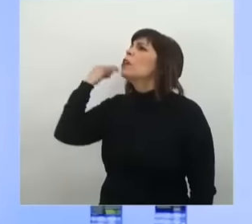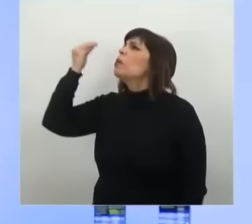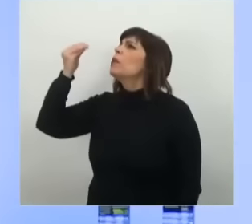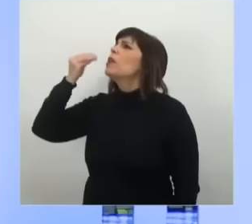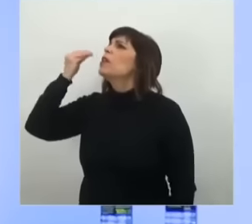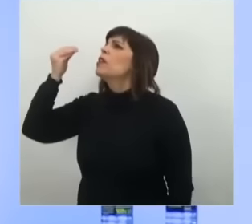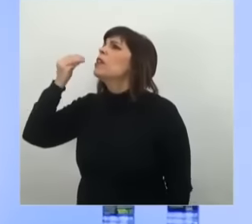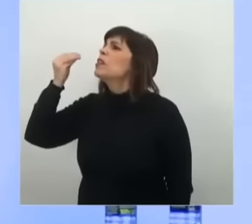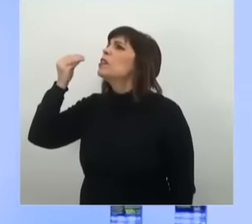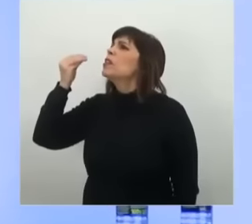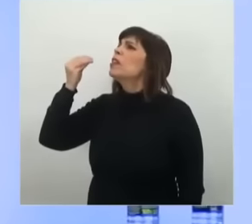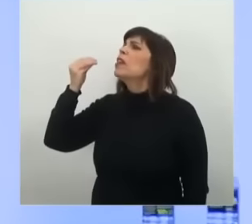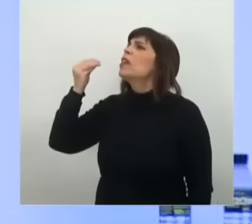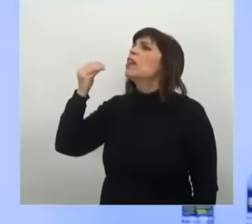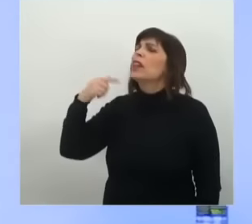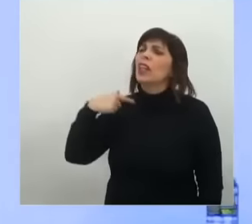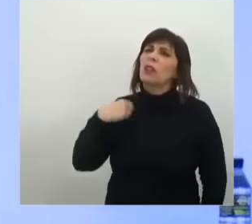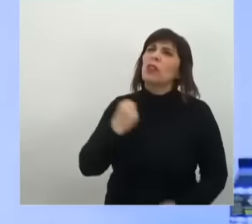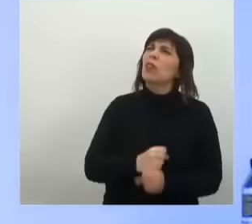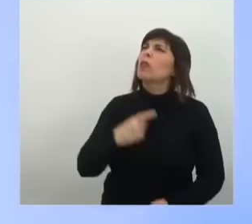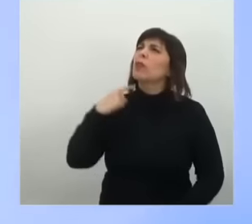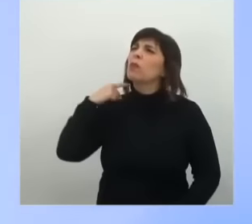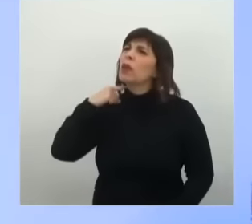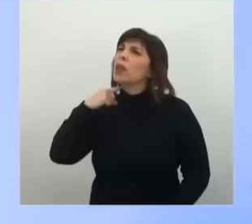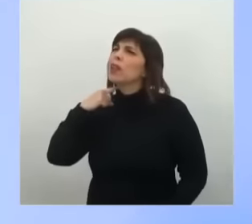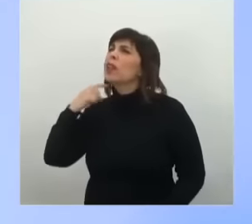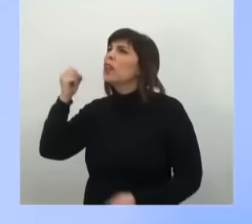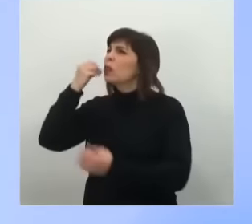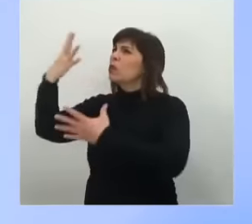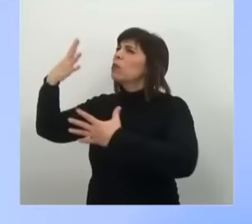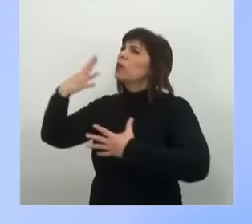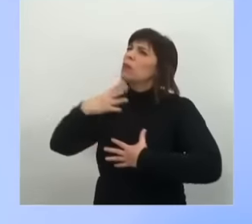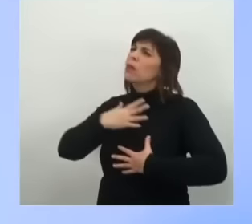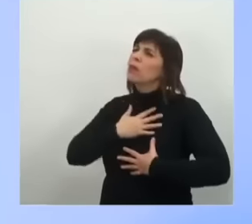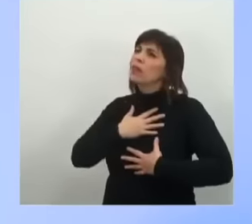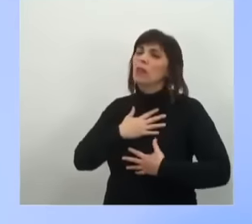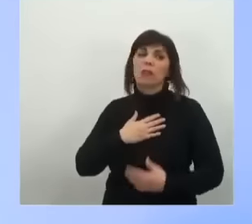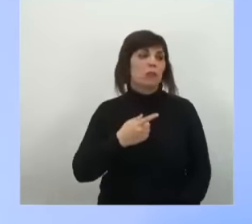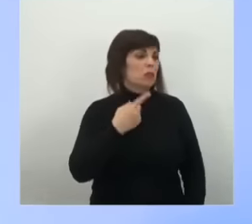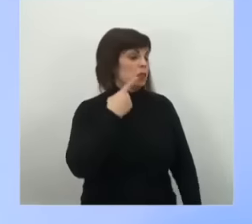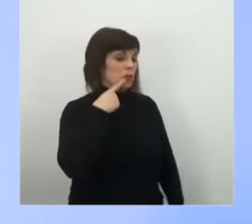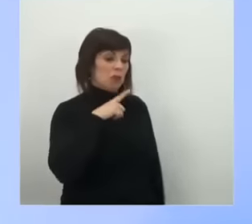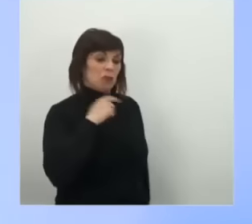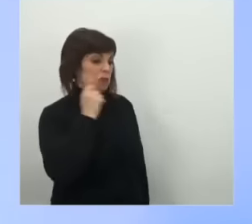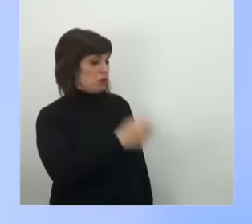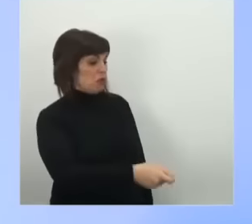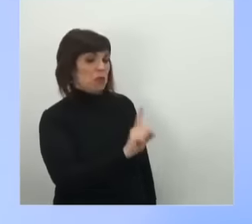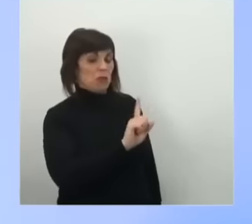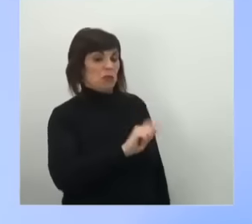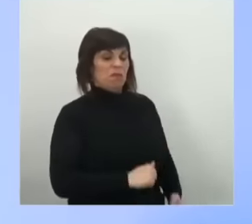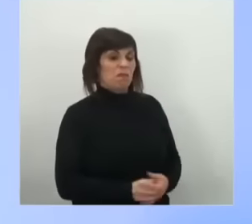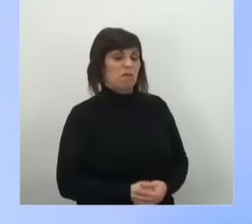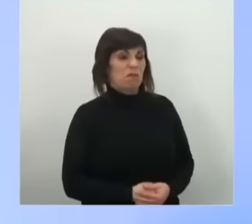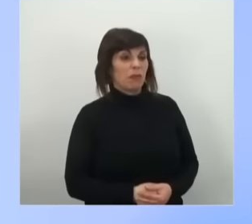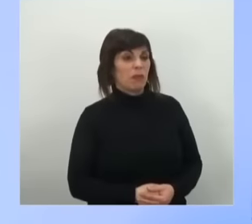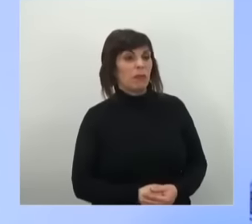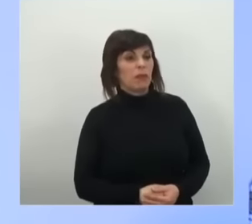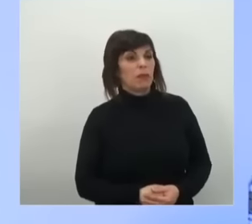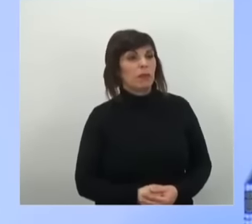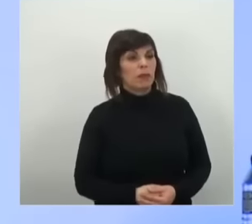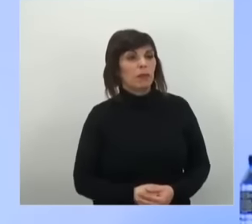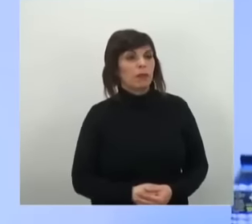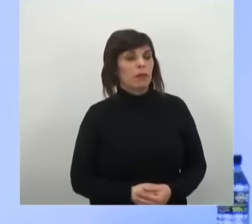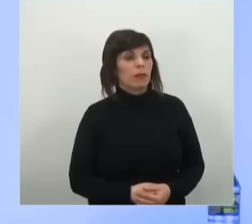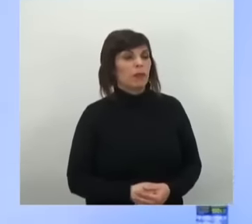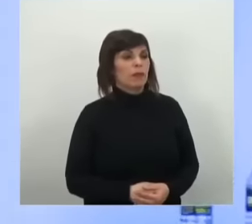estuve tanto tiempo fuera y entonces me ibas a bendecir esta manera yo no te lo di pero sabes qué por